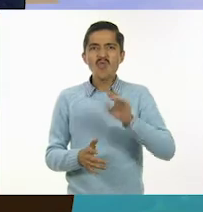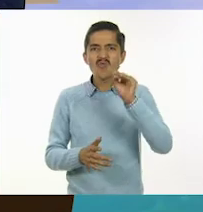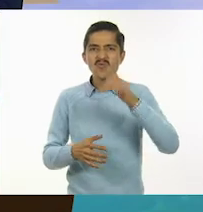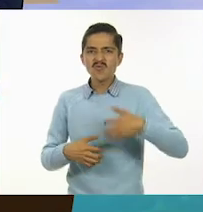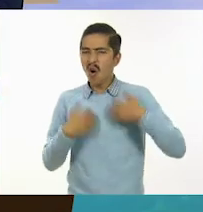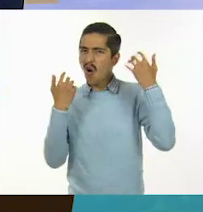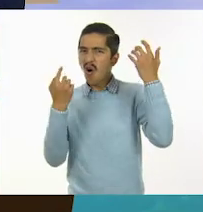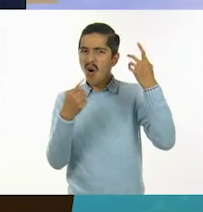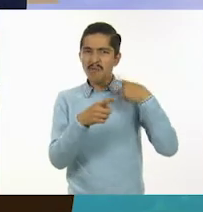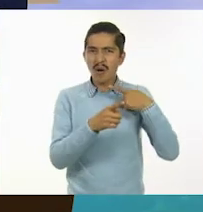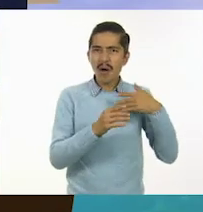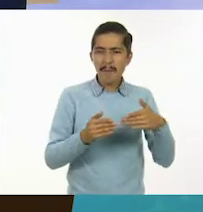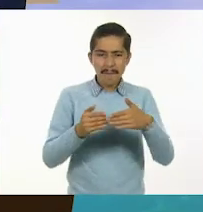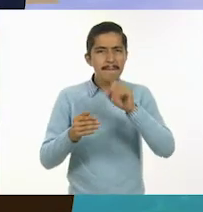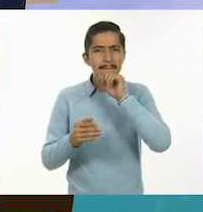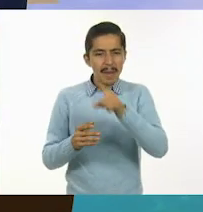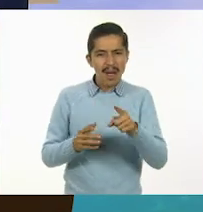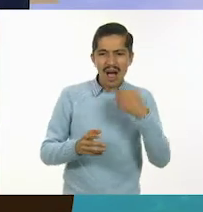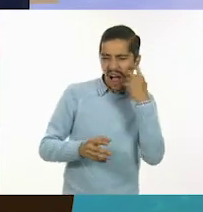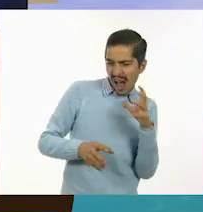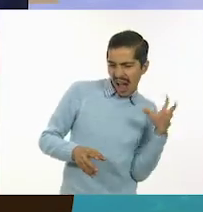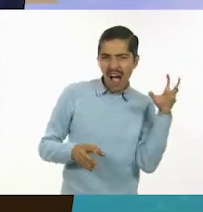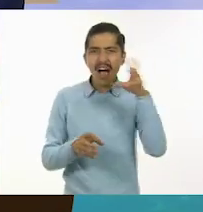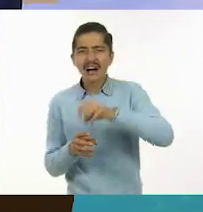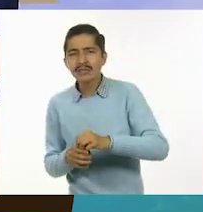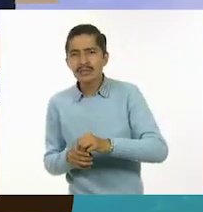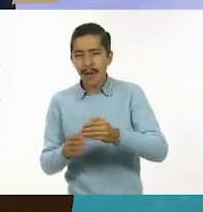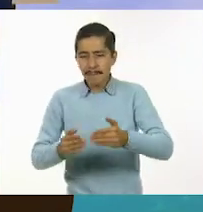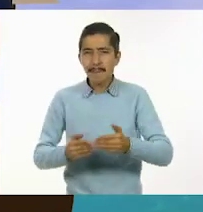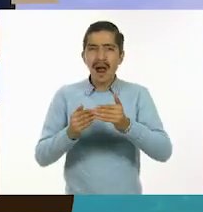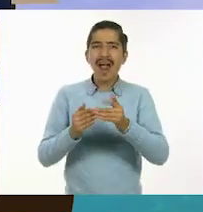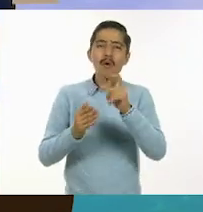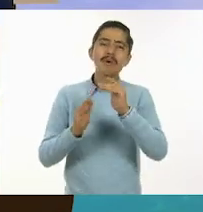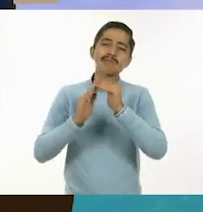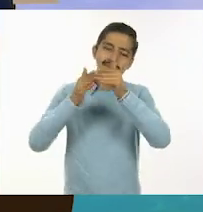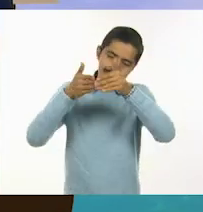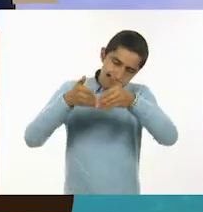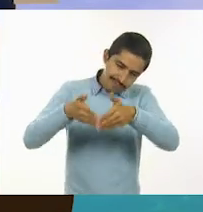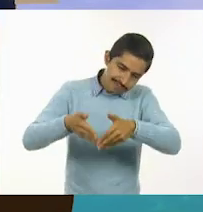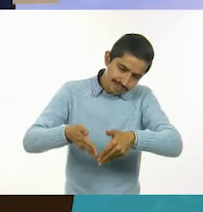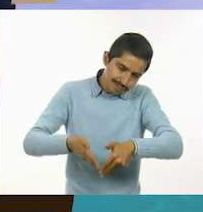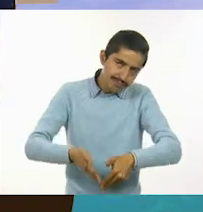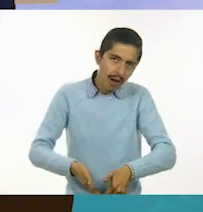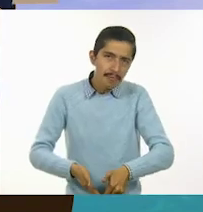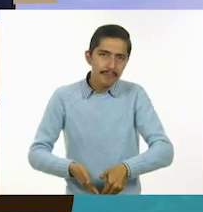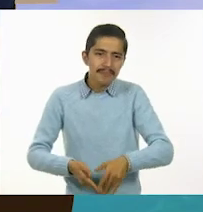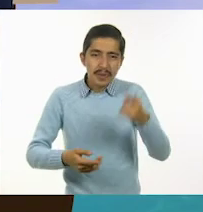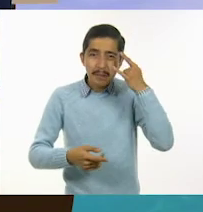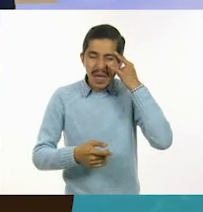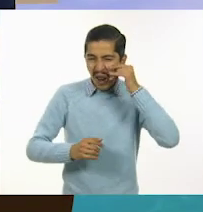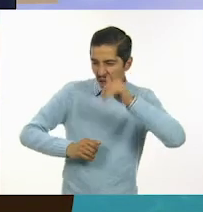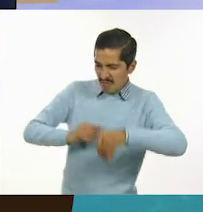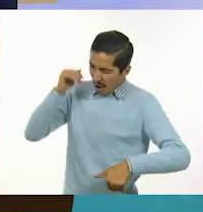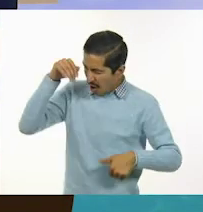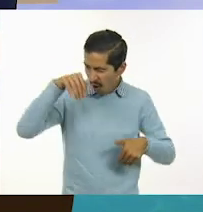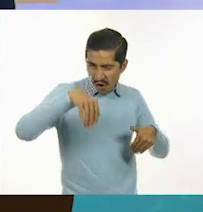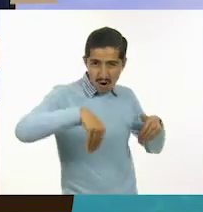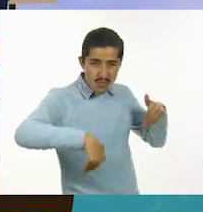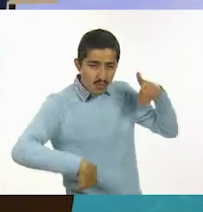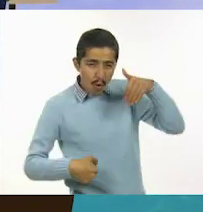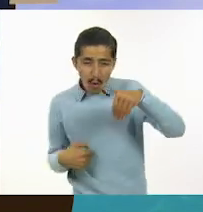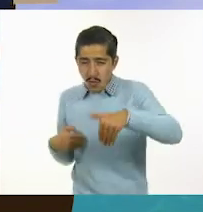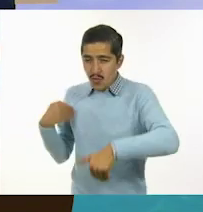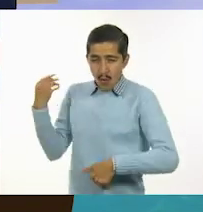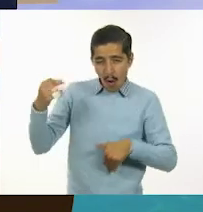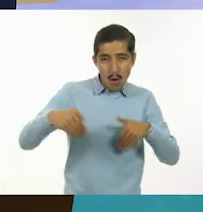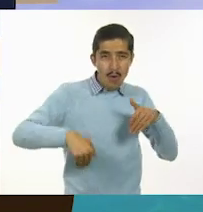enojón atacó su barco para comérselo. El barco se hundió y el pirata Henrik nadó y nadó hasta que se ocultó del